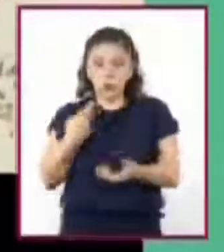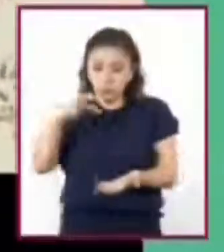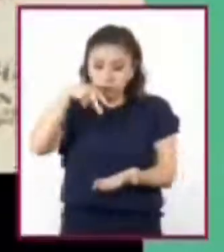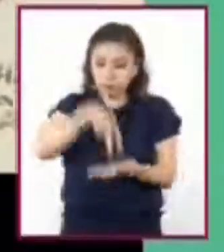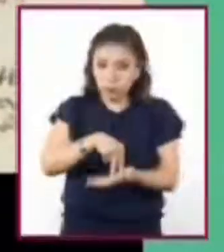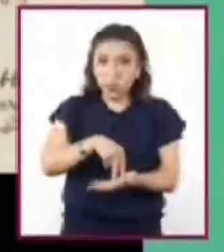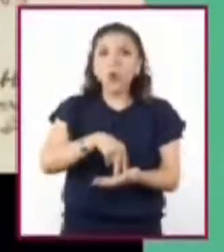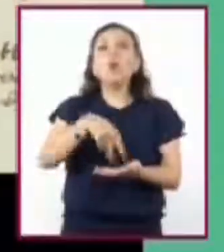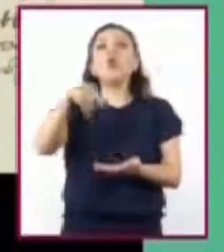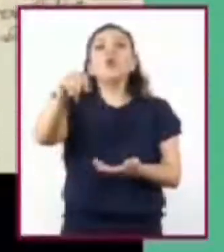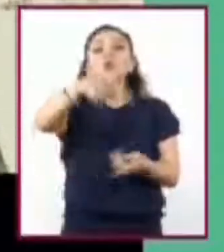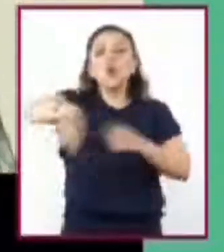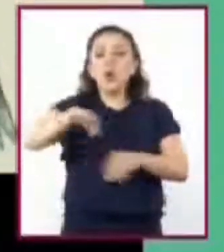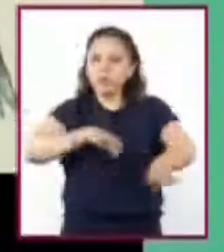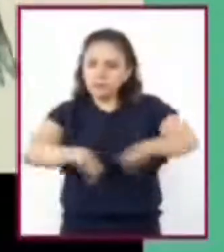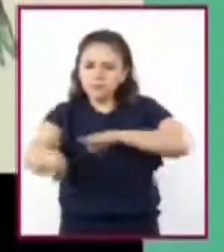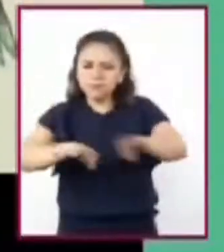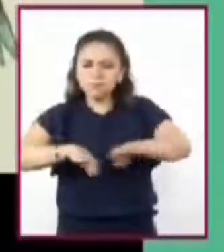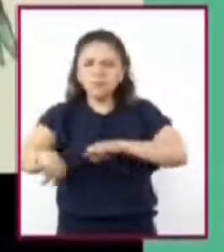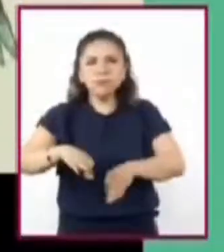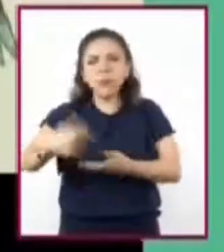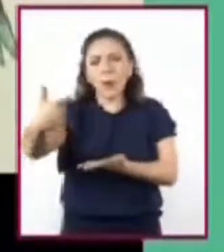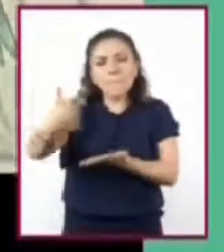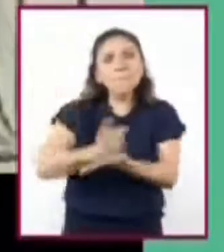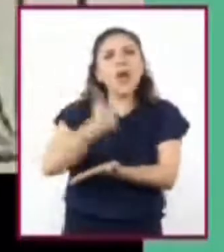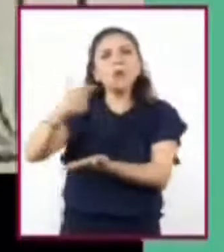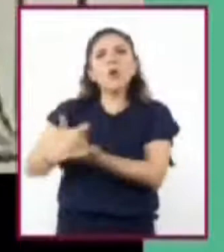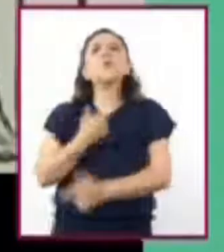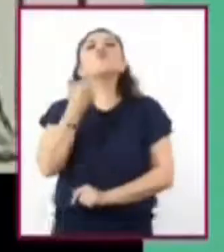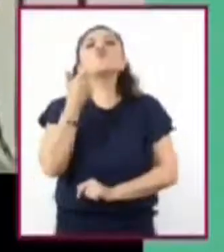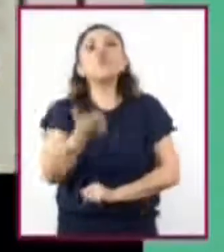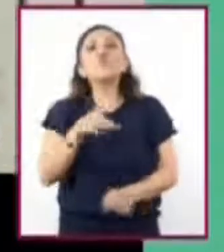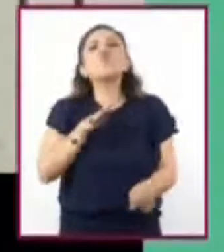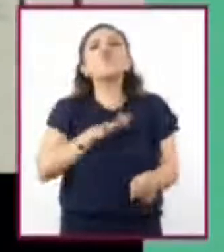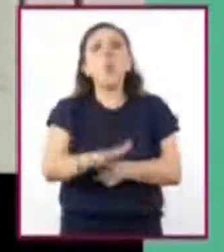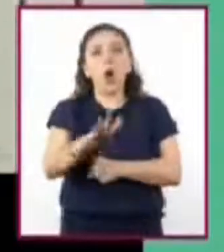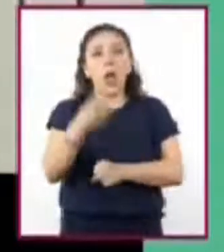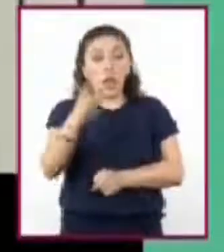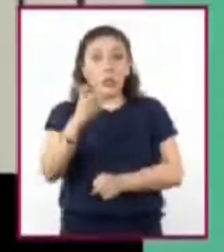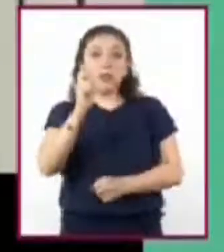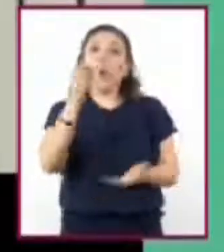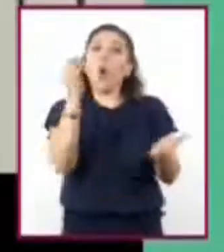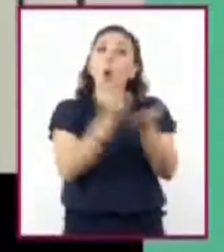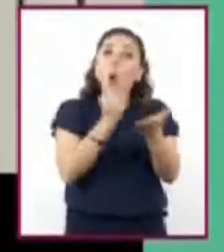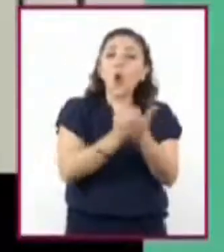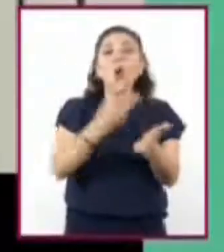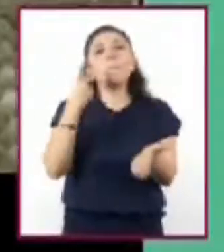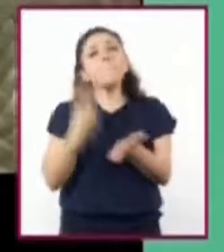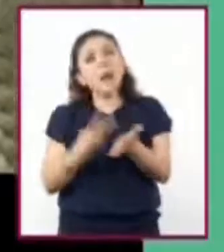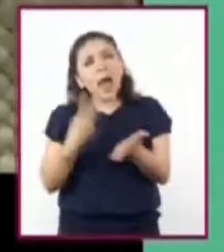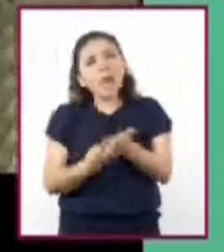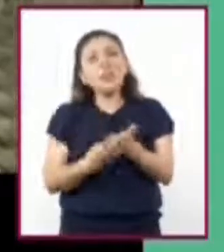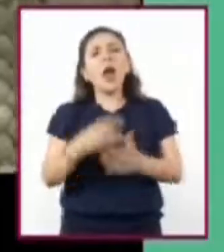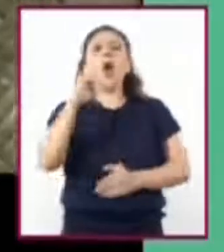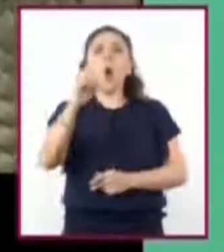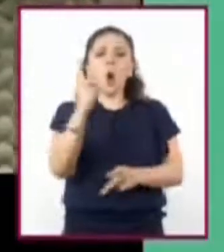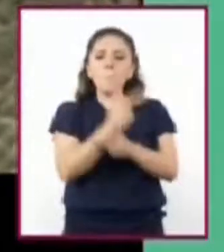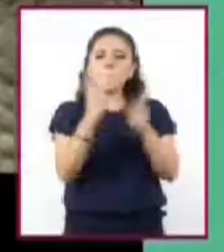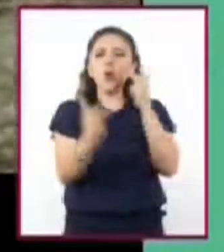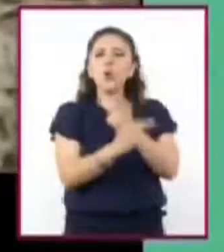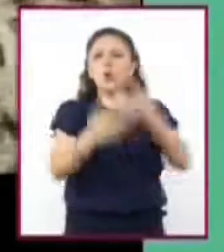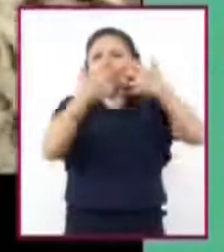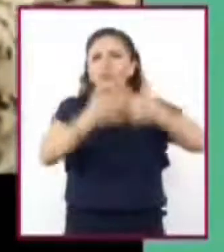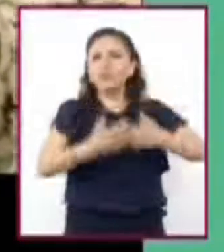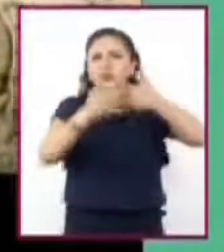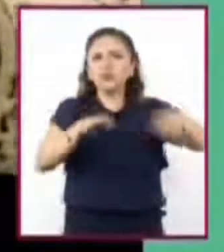percibir de cada uno de estos señoríos. Tributo en oro, en plata, tributo en productos